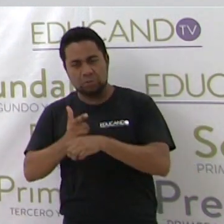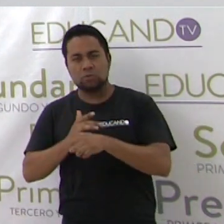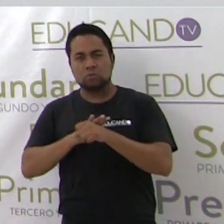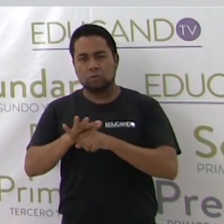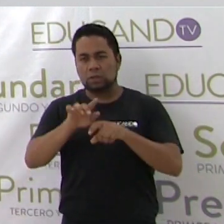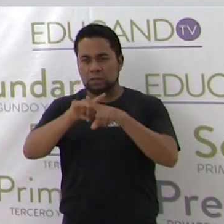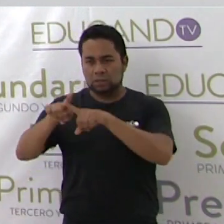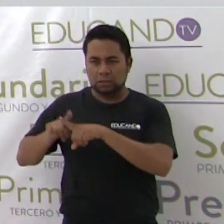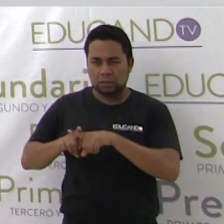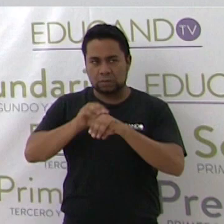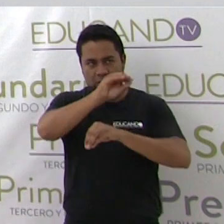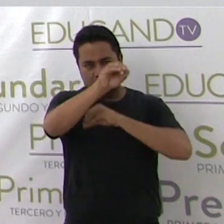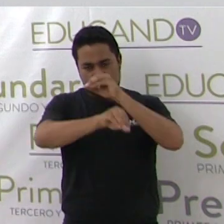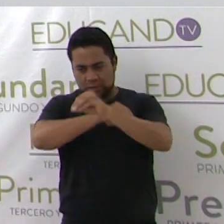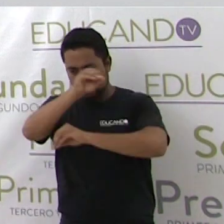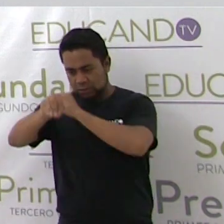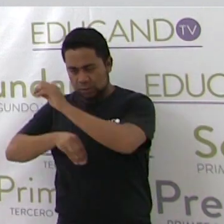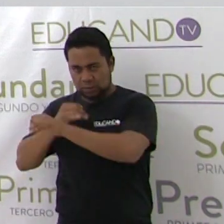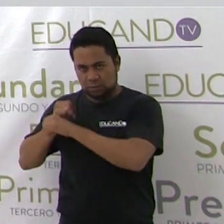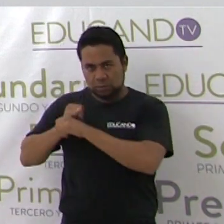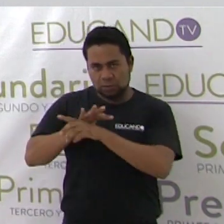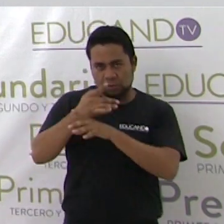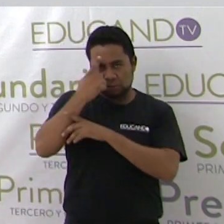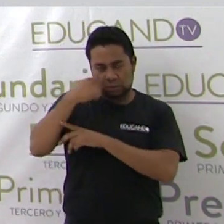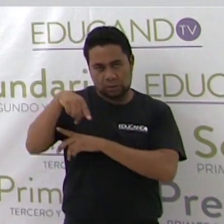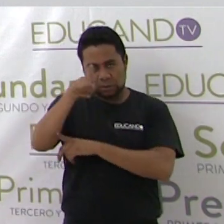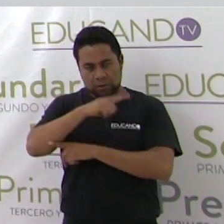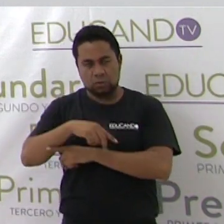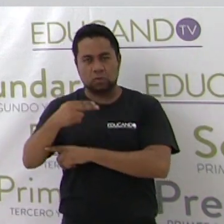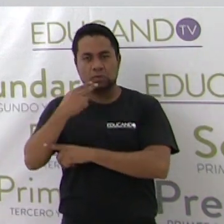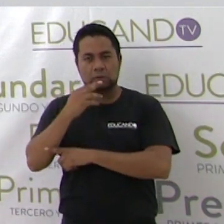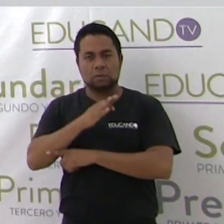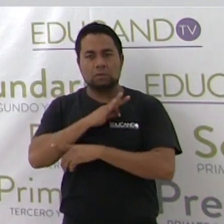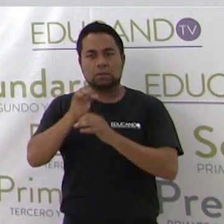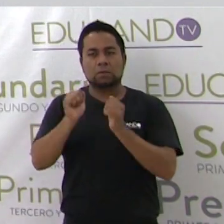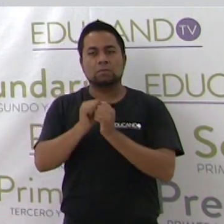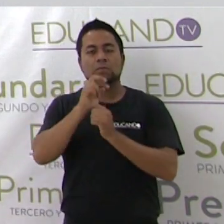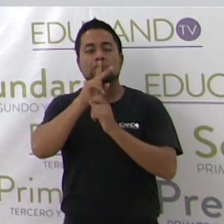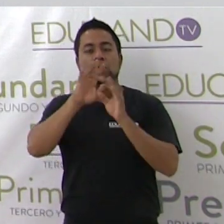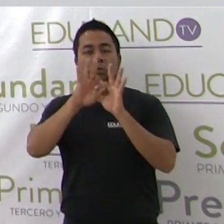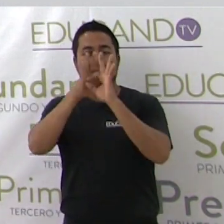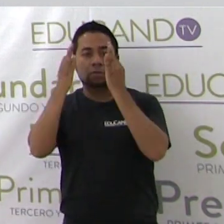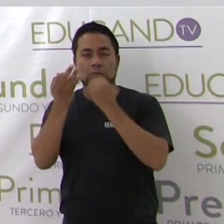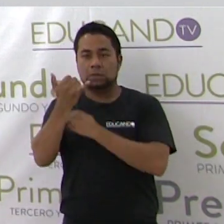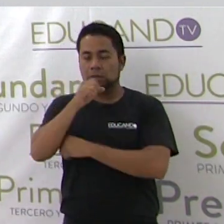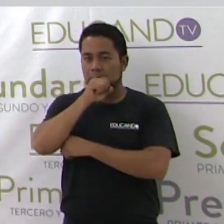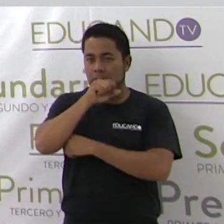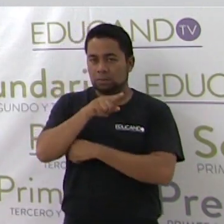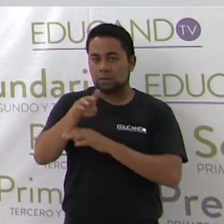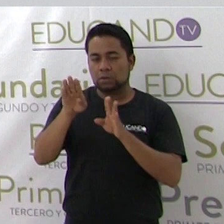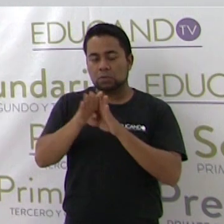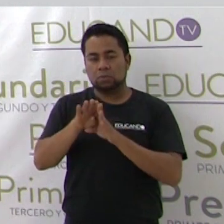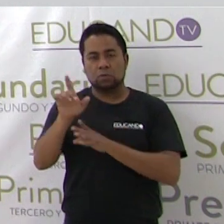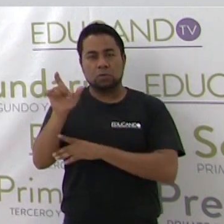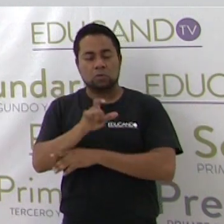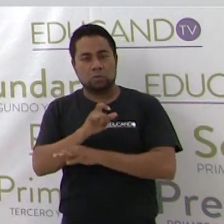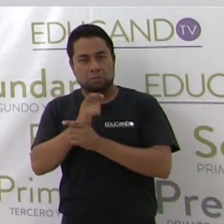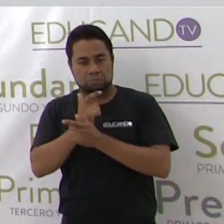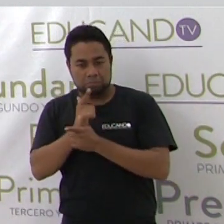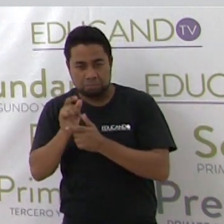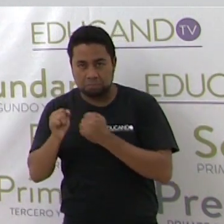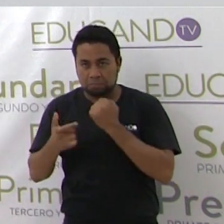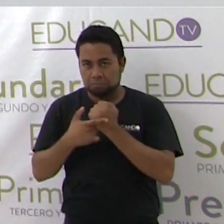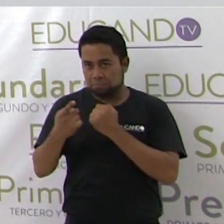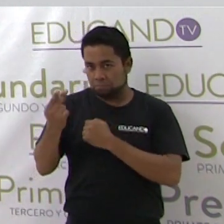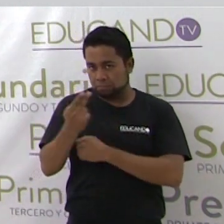los organizadores de información para que estos sean utilizados de la mejor forma y también en el mejor momento cuando tú lo